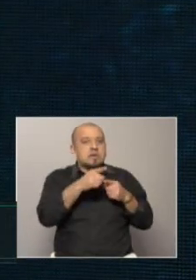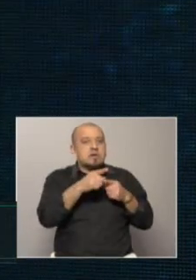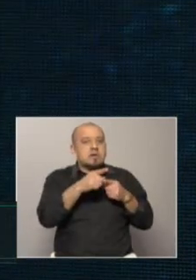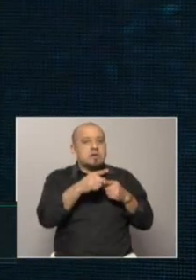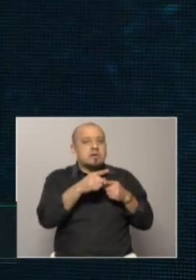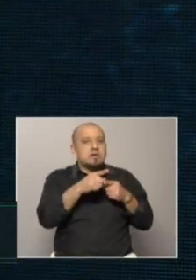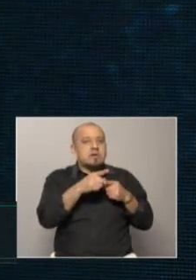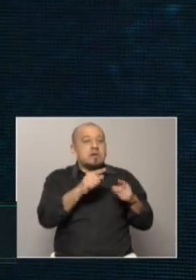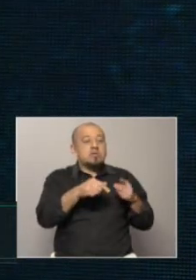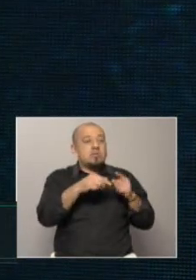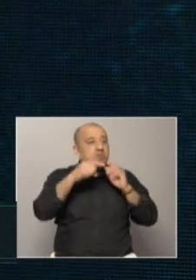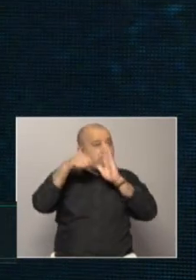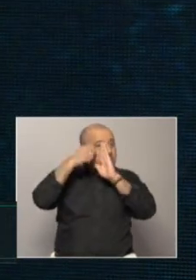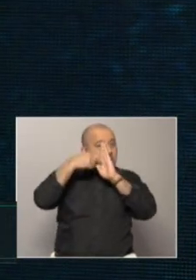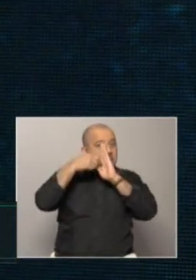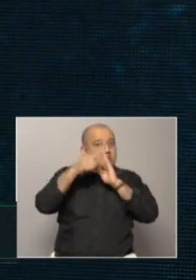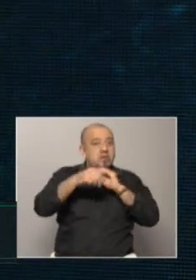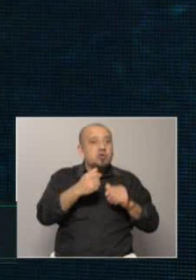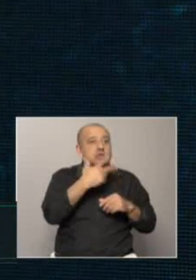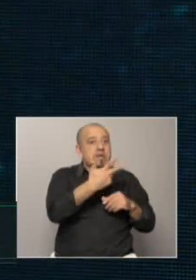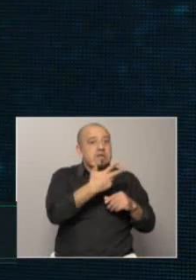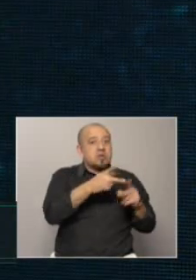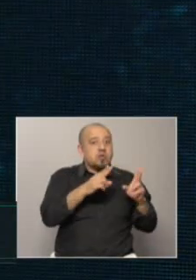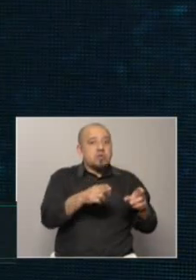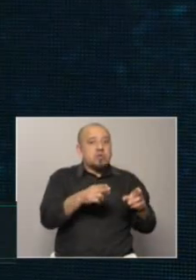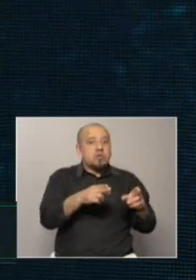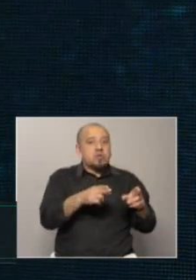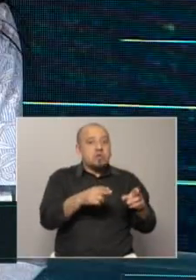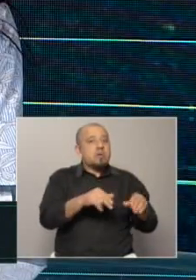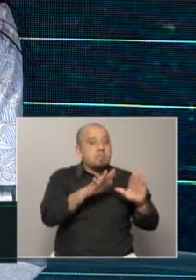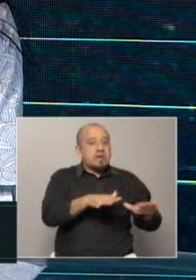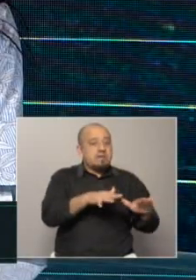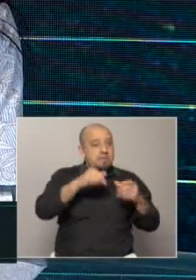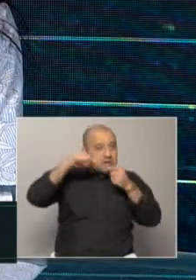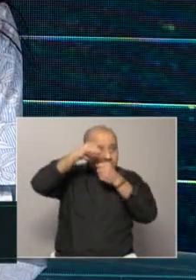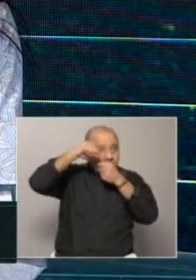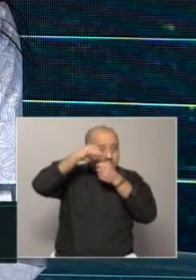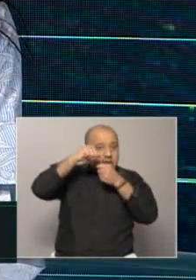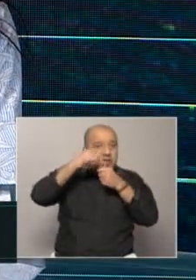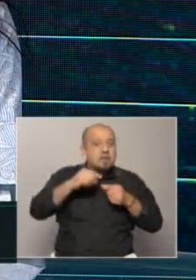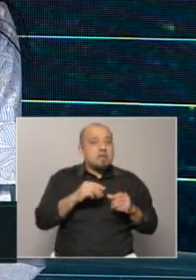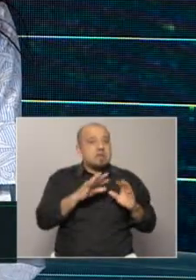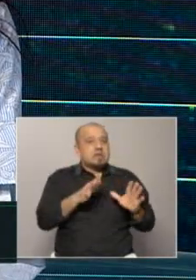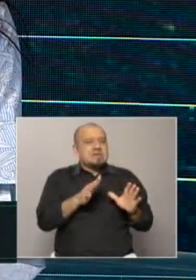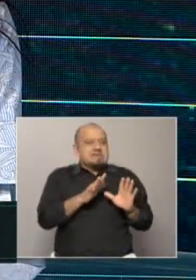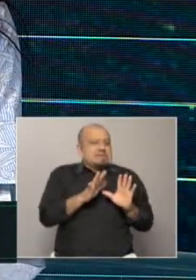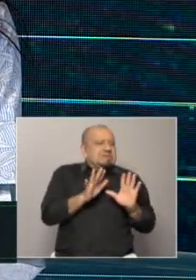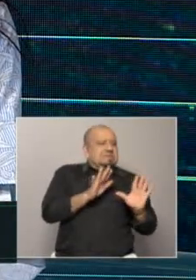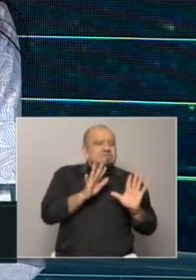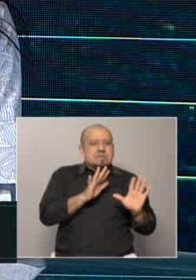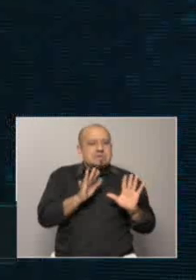tuvimos que filmar con tres cortes que él paraba para drogarse. Fumar. Sí, sí, sí. Y era muy repugnante,